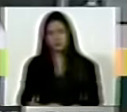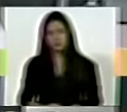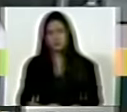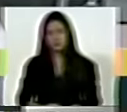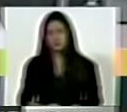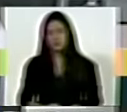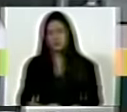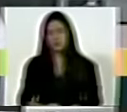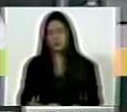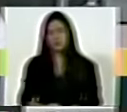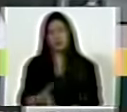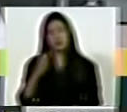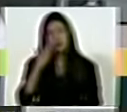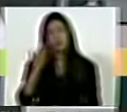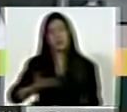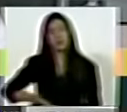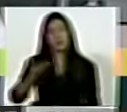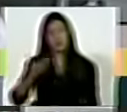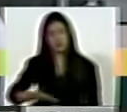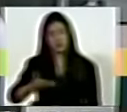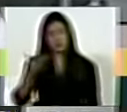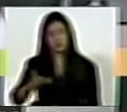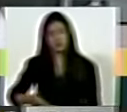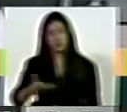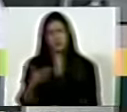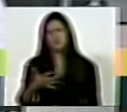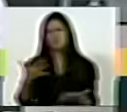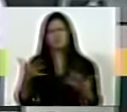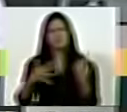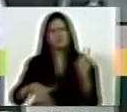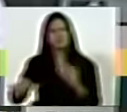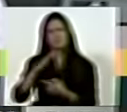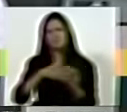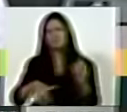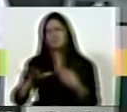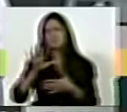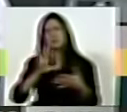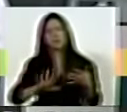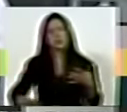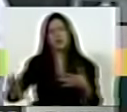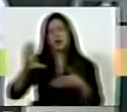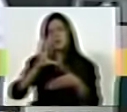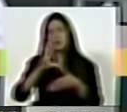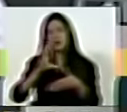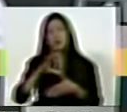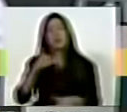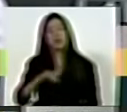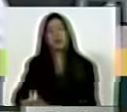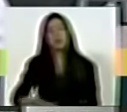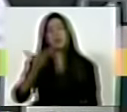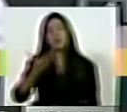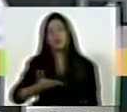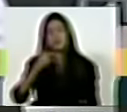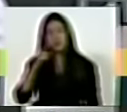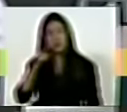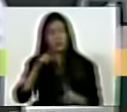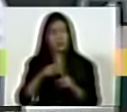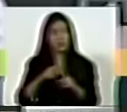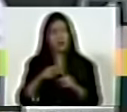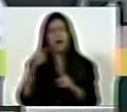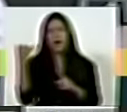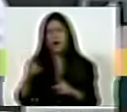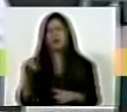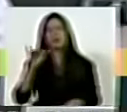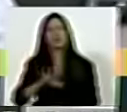Otra de las razones importantes es la coyuntura de nuestra región. Los importantes desafíos que se ciernen